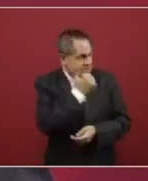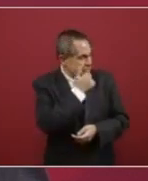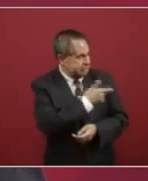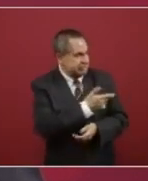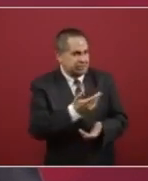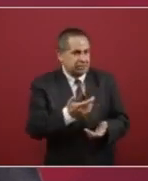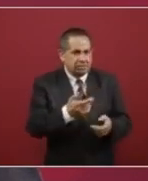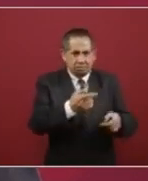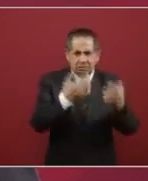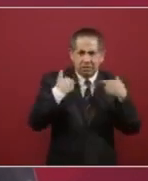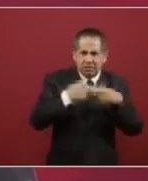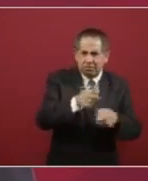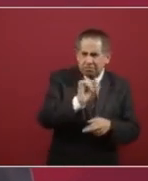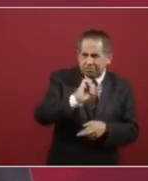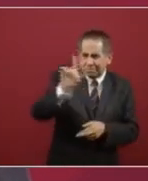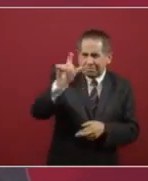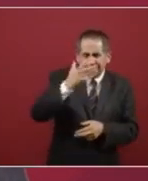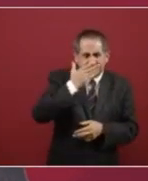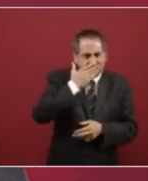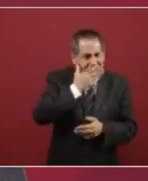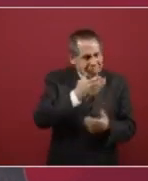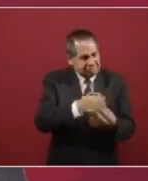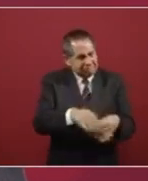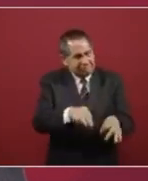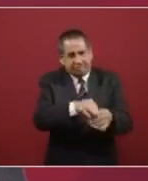una profesión importantísima.